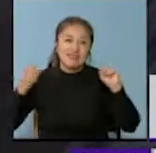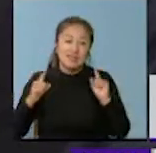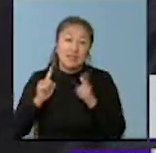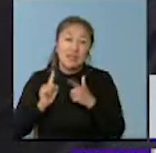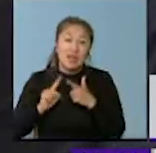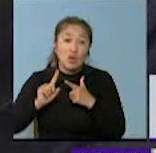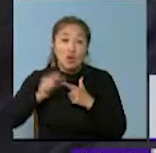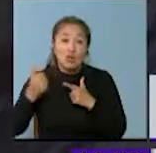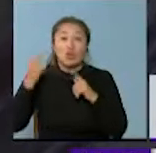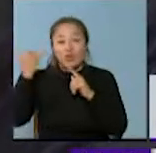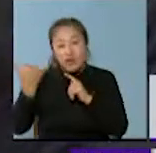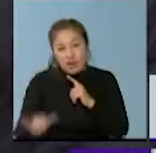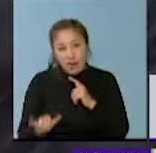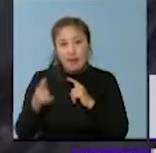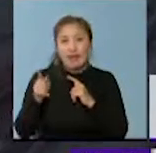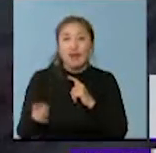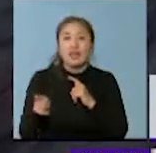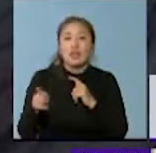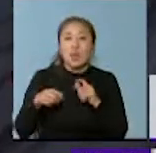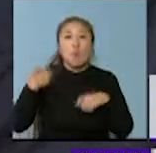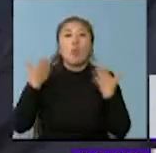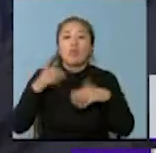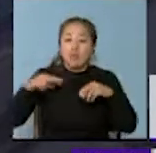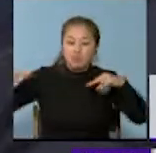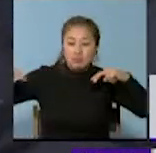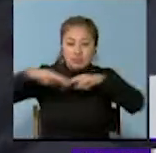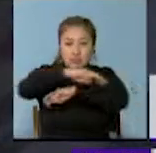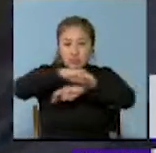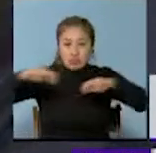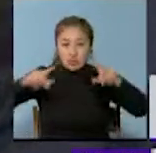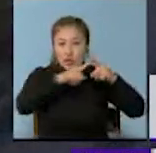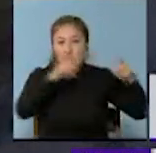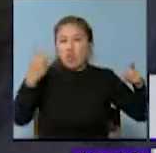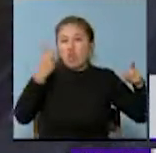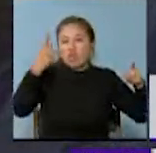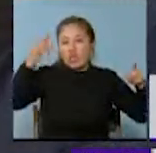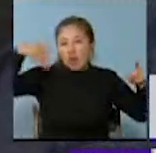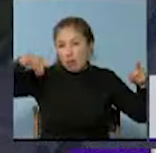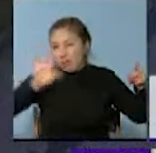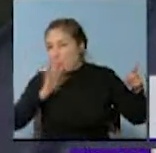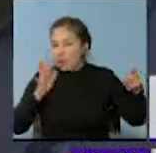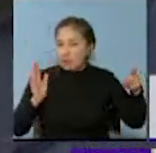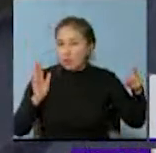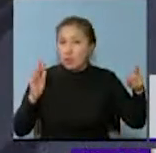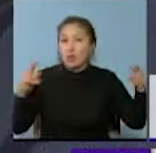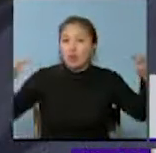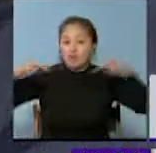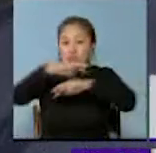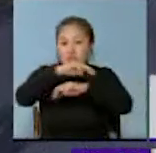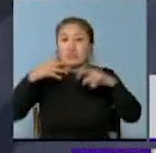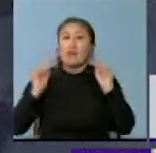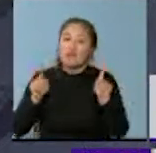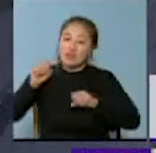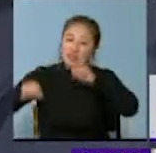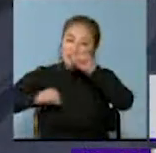también el parque cuenta con una ciclovía por la extensión de dos kilómetros y un poco más y un sistema de caminerías que un poco más